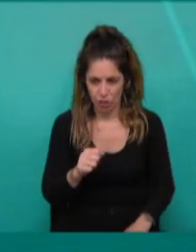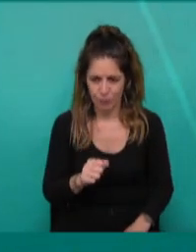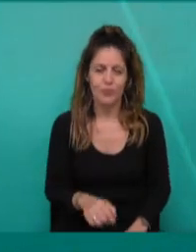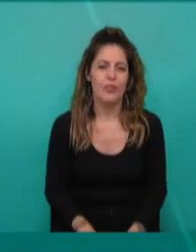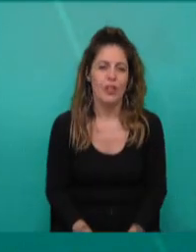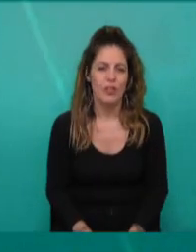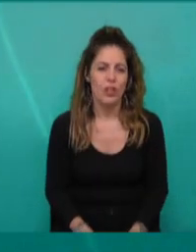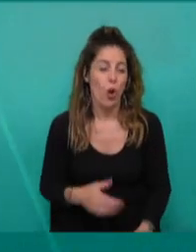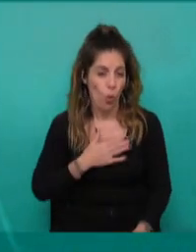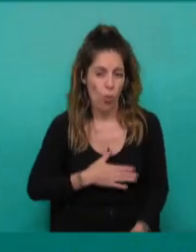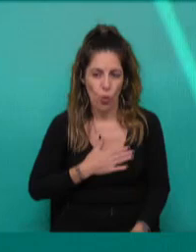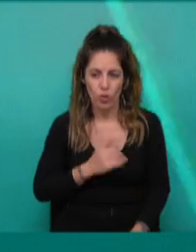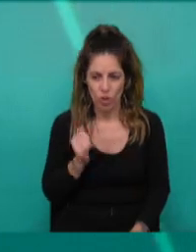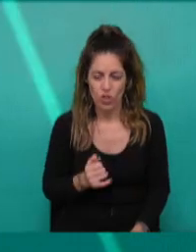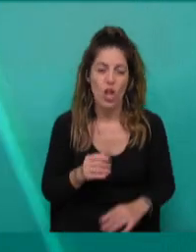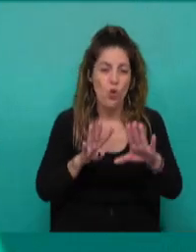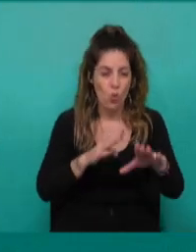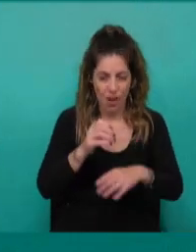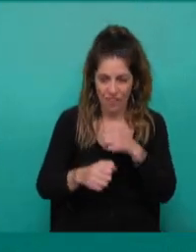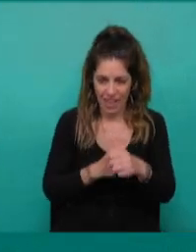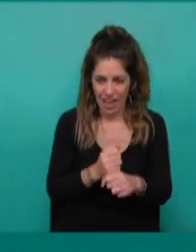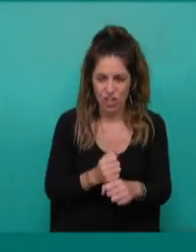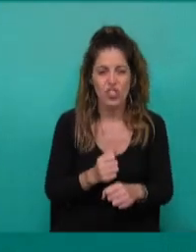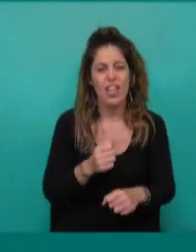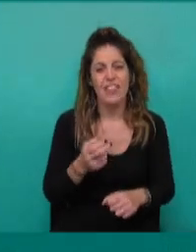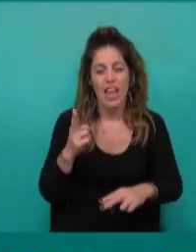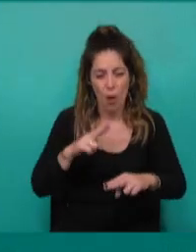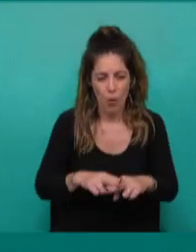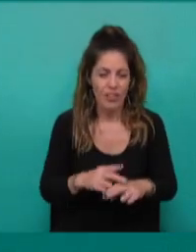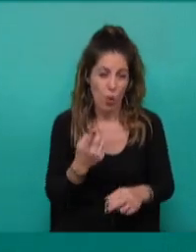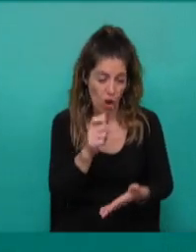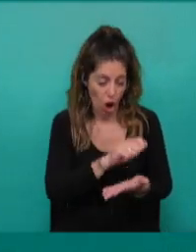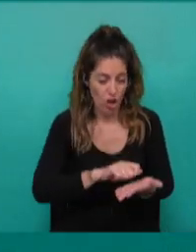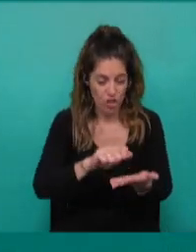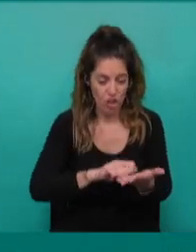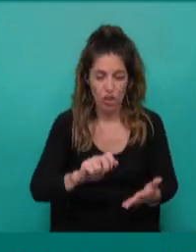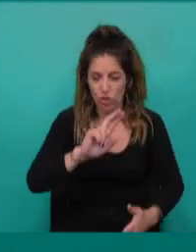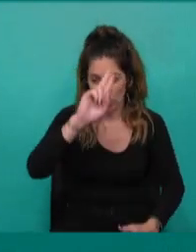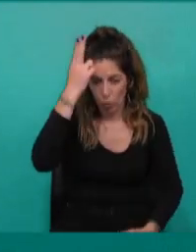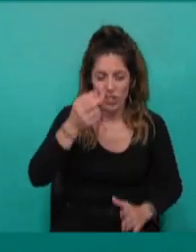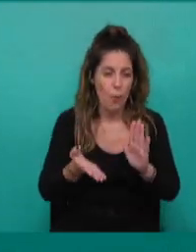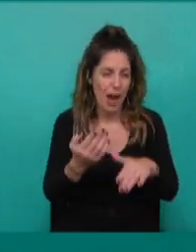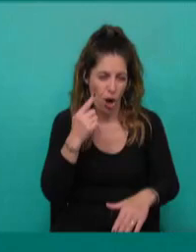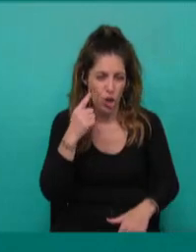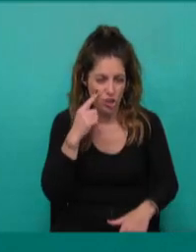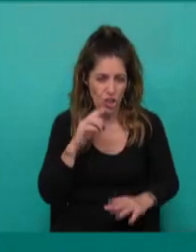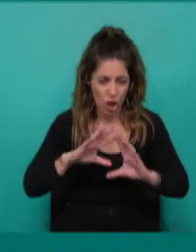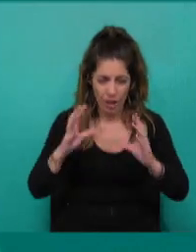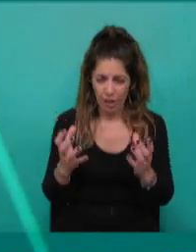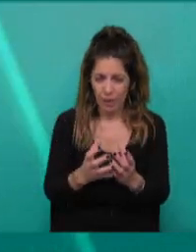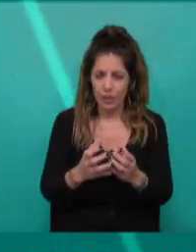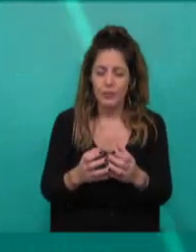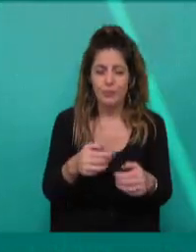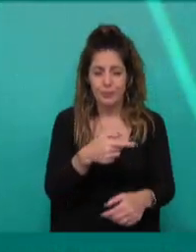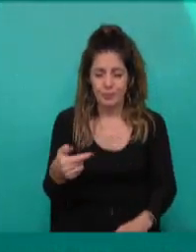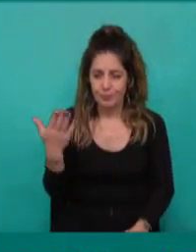espacio ha 9 años de fallecimiento de uno de los escritores uruguayos más conocidos en el mundo sin duda e en el espacio de la semana